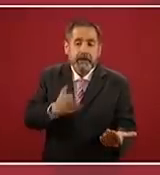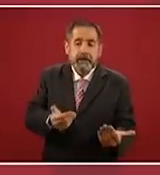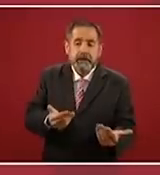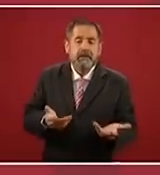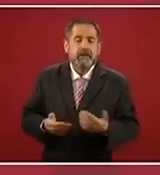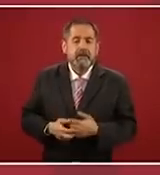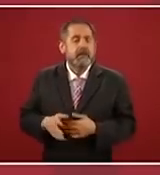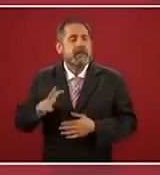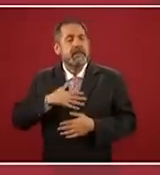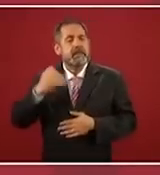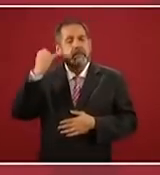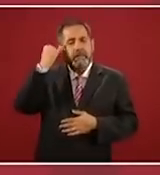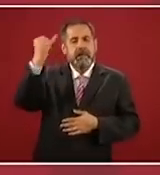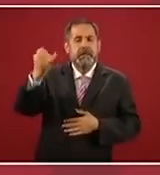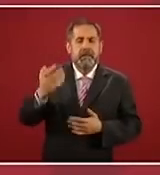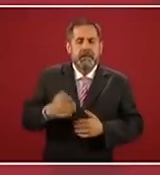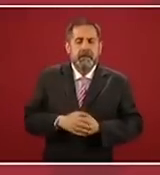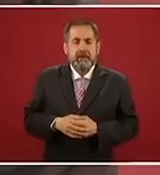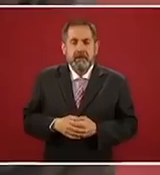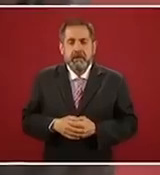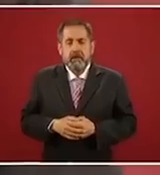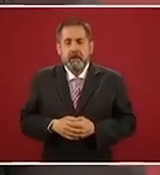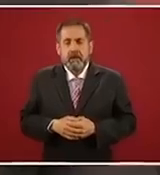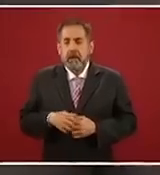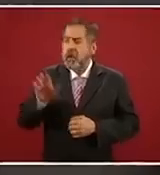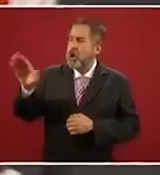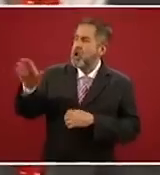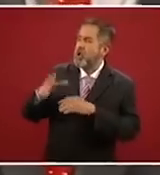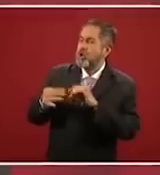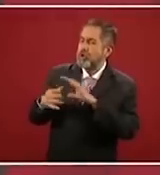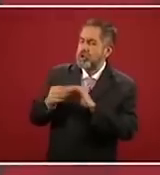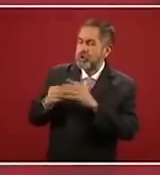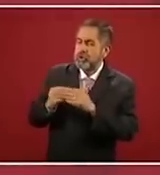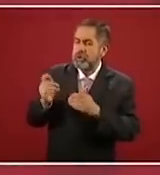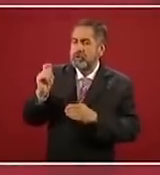Imagínense un presidente que le llevan un expediente,